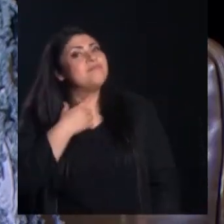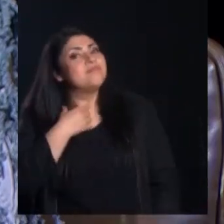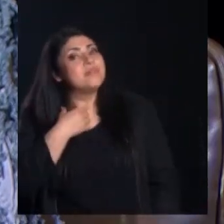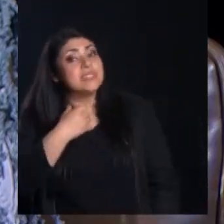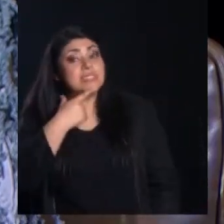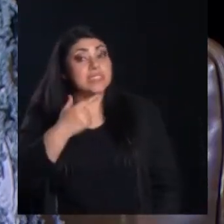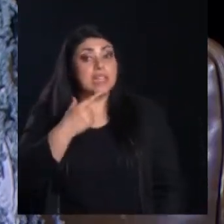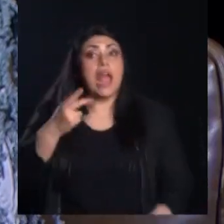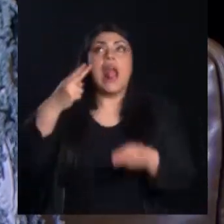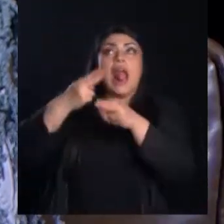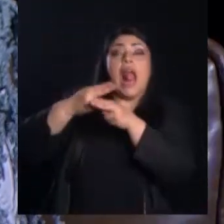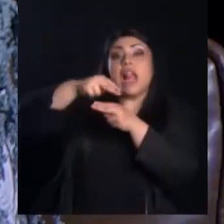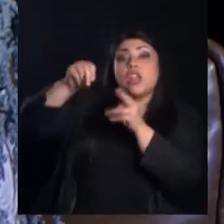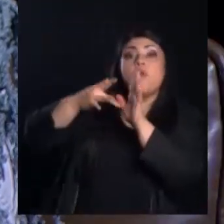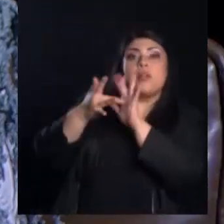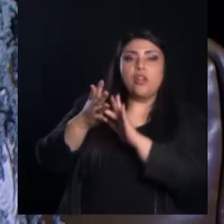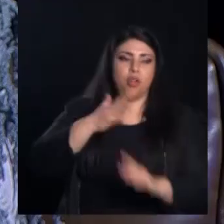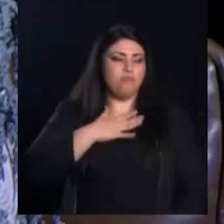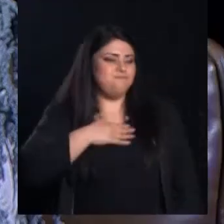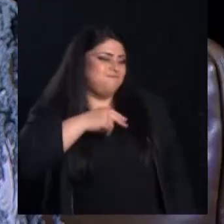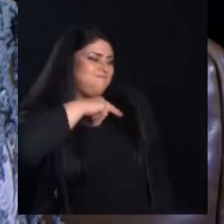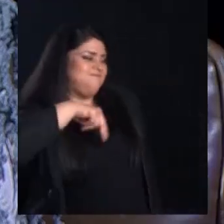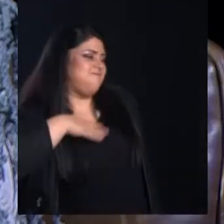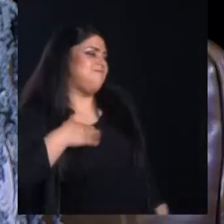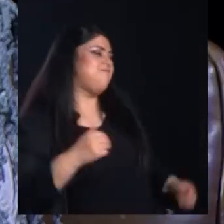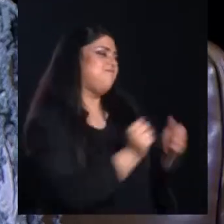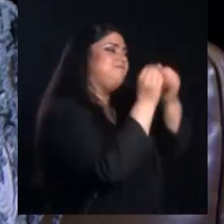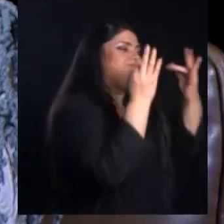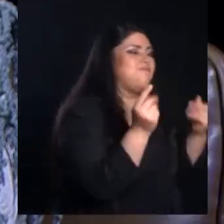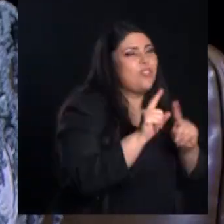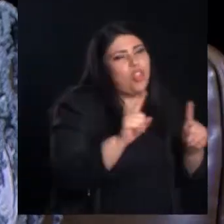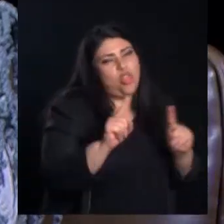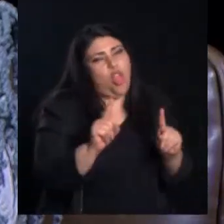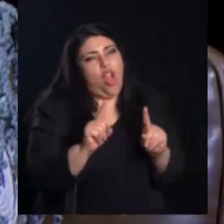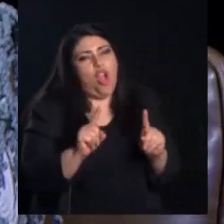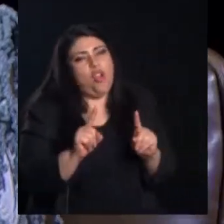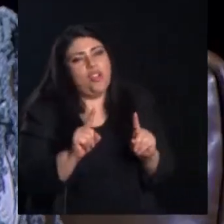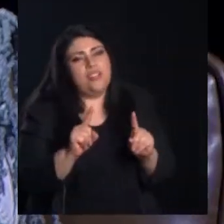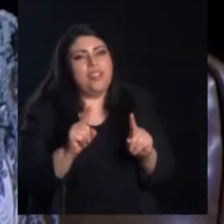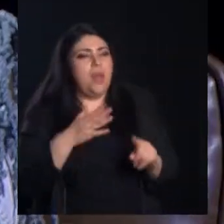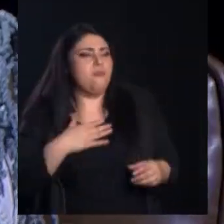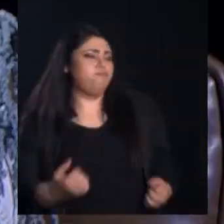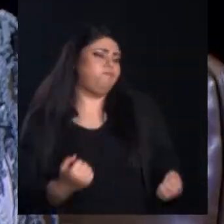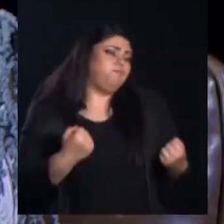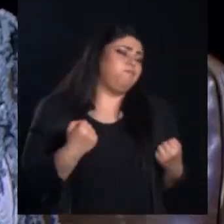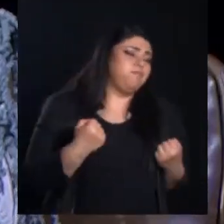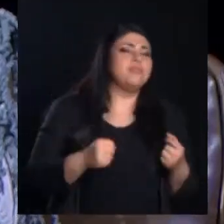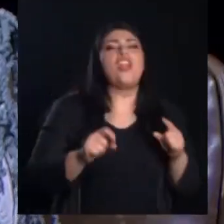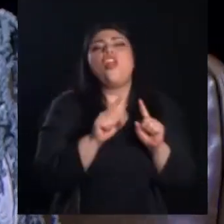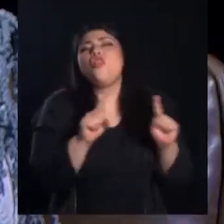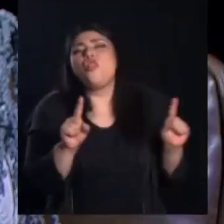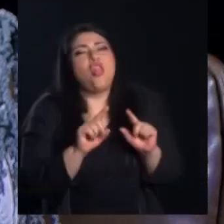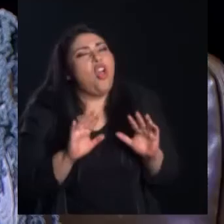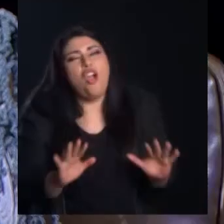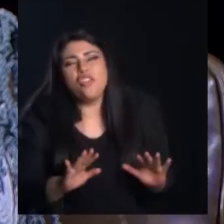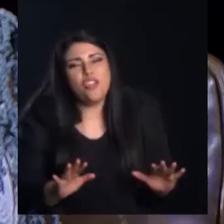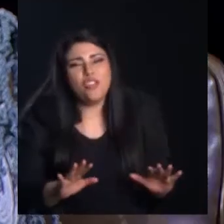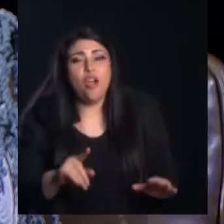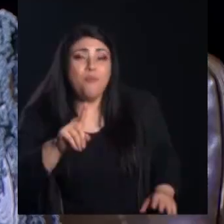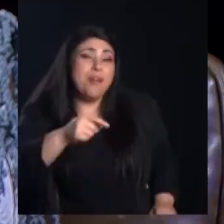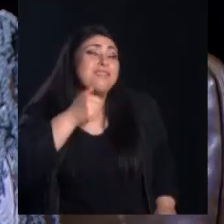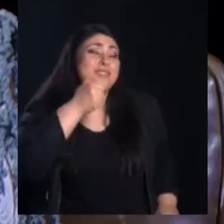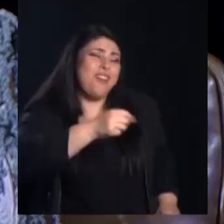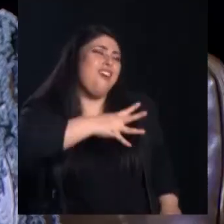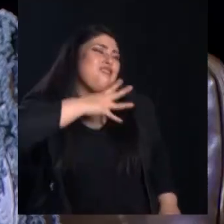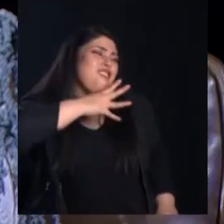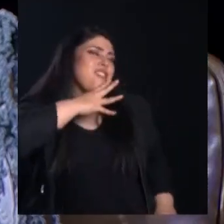nombre o sea no las harán en tu nombre no la estarás por tus propias fuerzas por por cosas que tú puedes hacer porque eres muy buena hablando